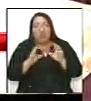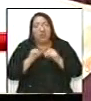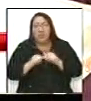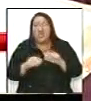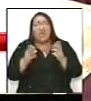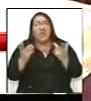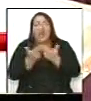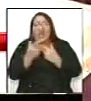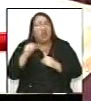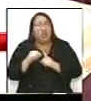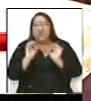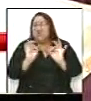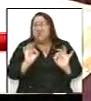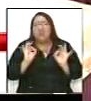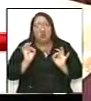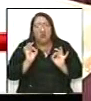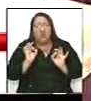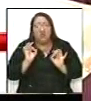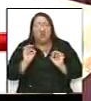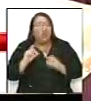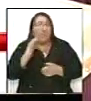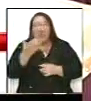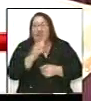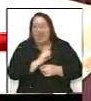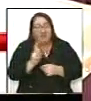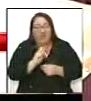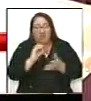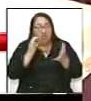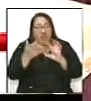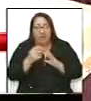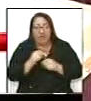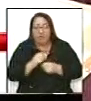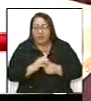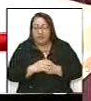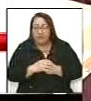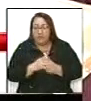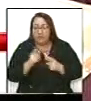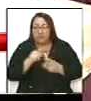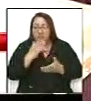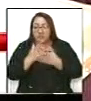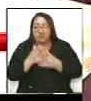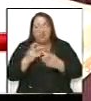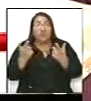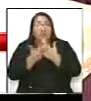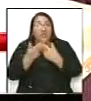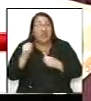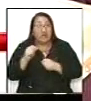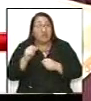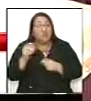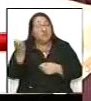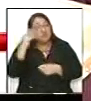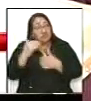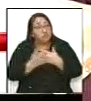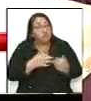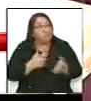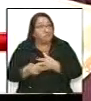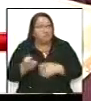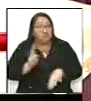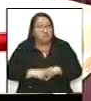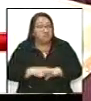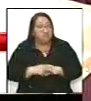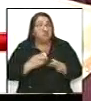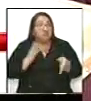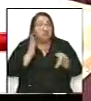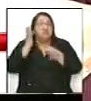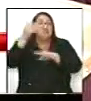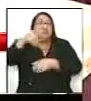siendo sentenciado con sentencia firme por terrorismo. Y pregunto yo, a un sentenciado con sentencia firme por terrorismo, ¿vamos a permitirle que